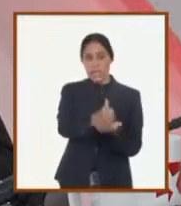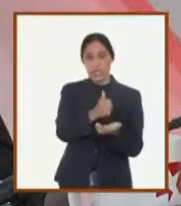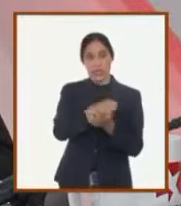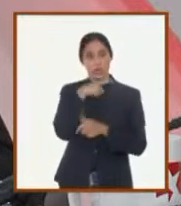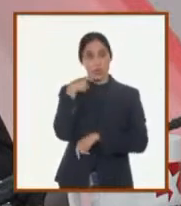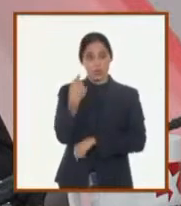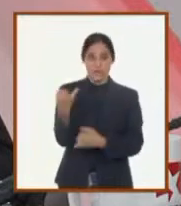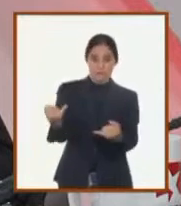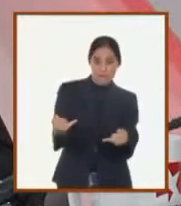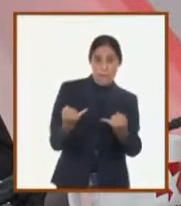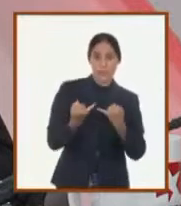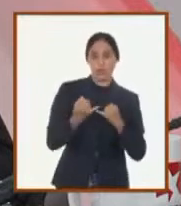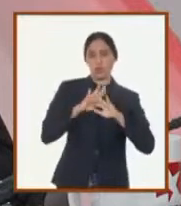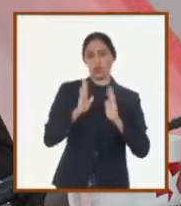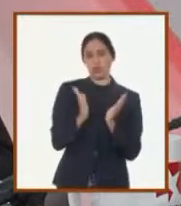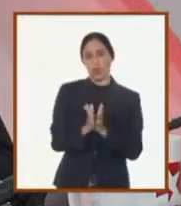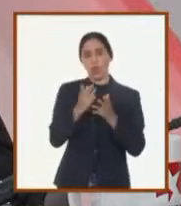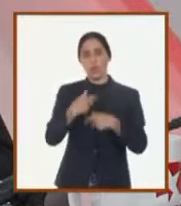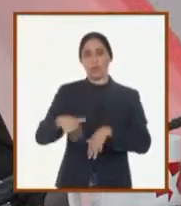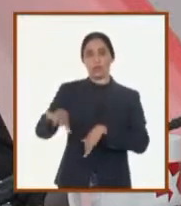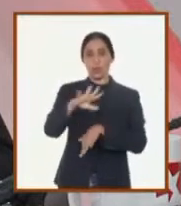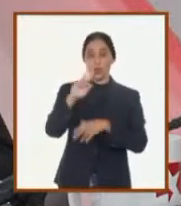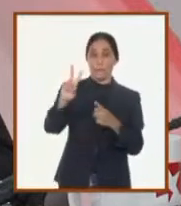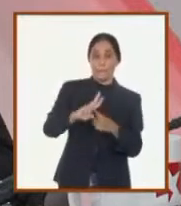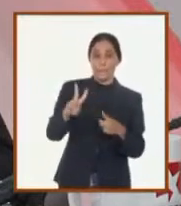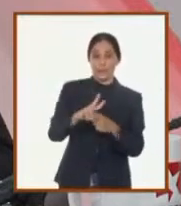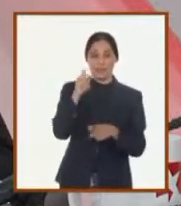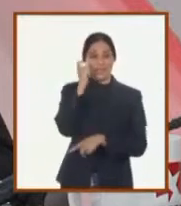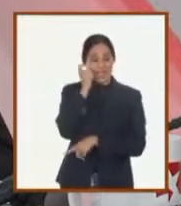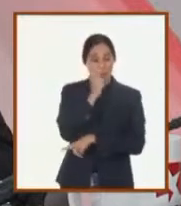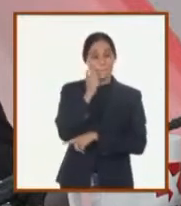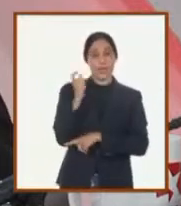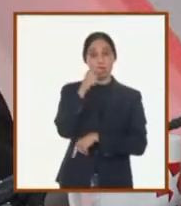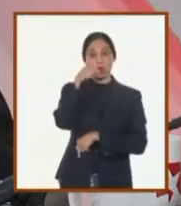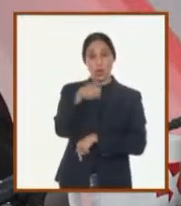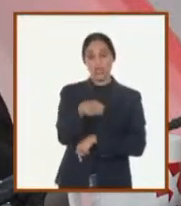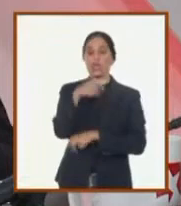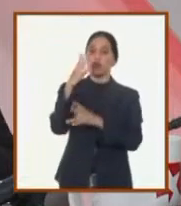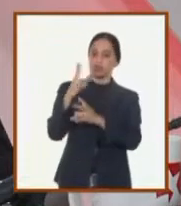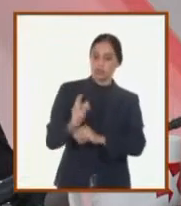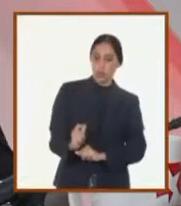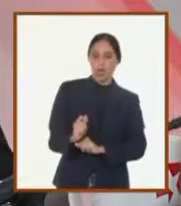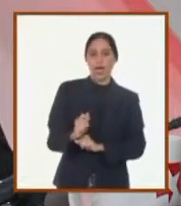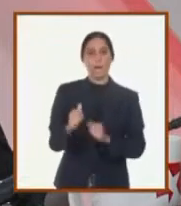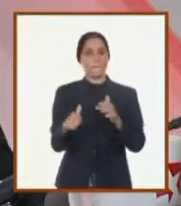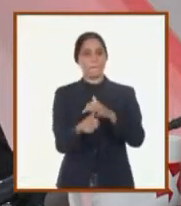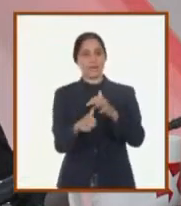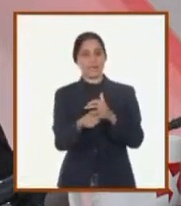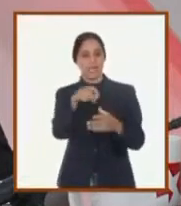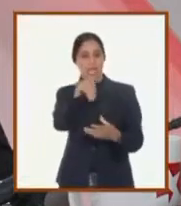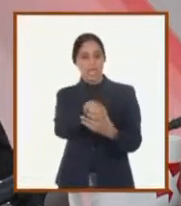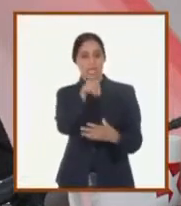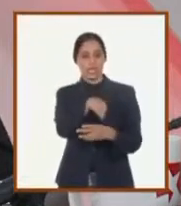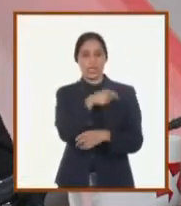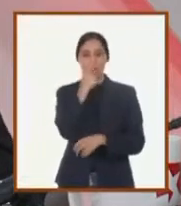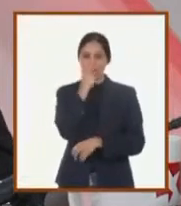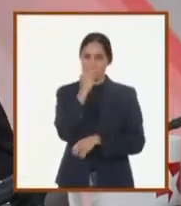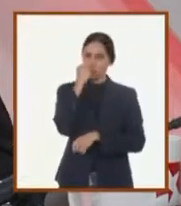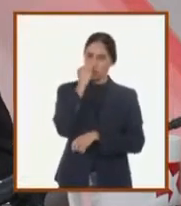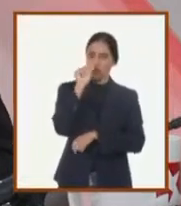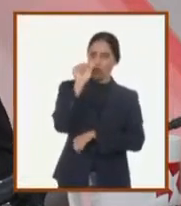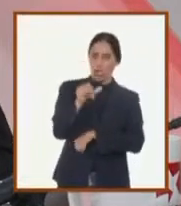noticia del día para todo el mundo por el impacto de este resultado electoral primero de Putin y también por lo que